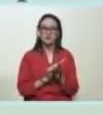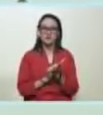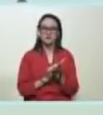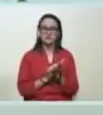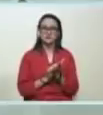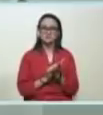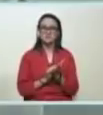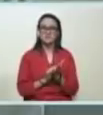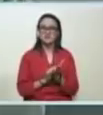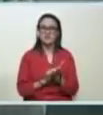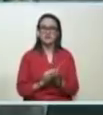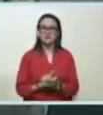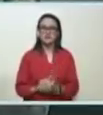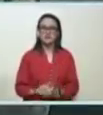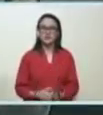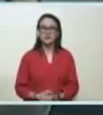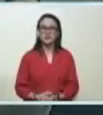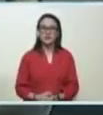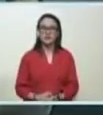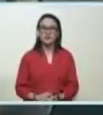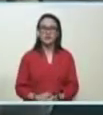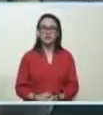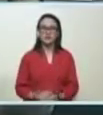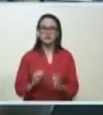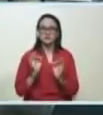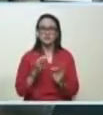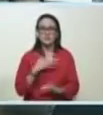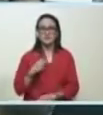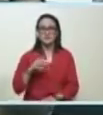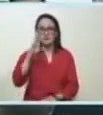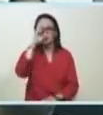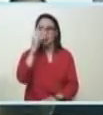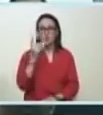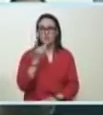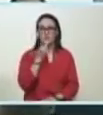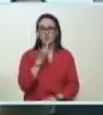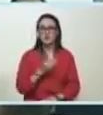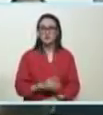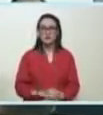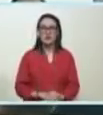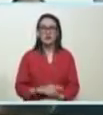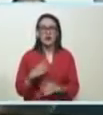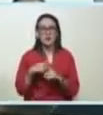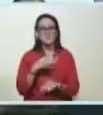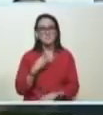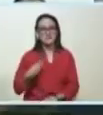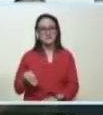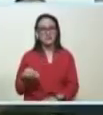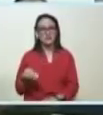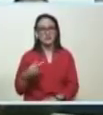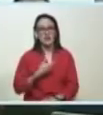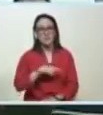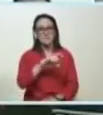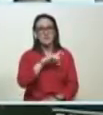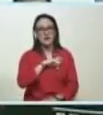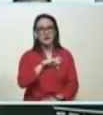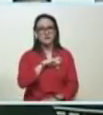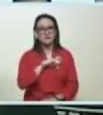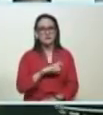verificado, certificado por el presidente Danilo Medina y el expresidente Rodríguez Zapatero de